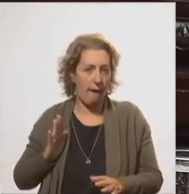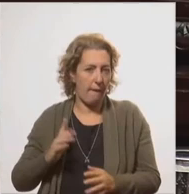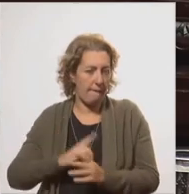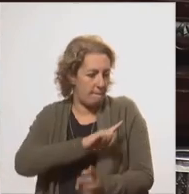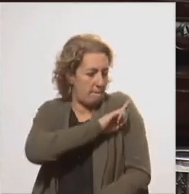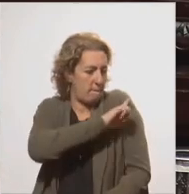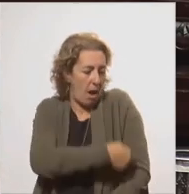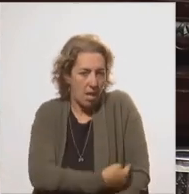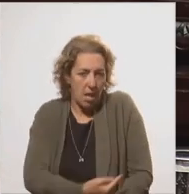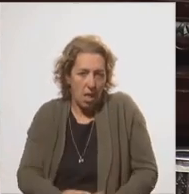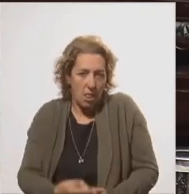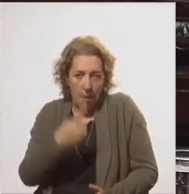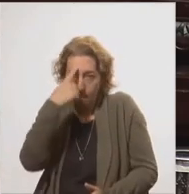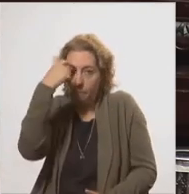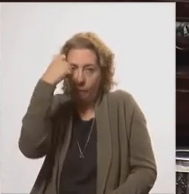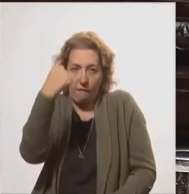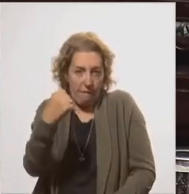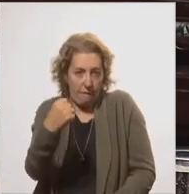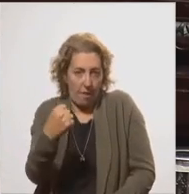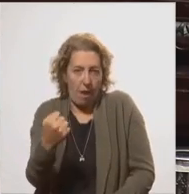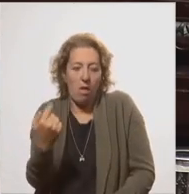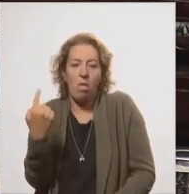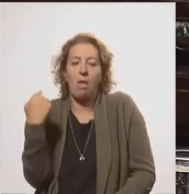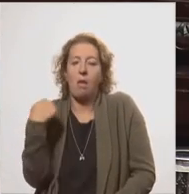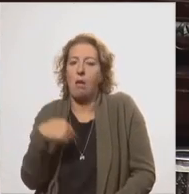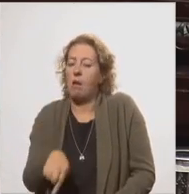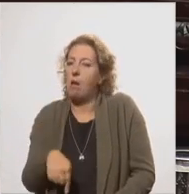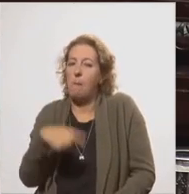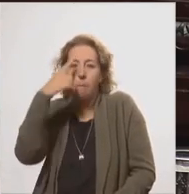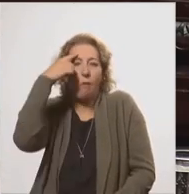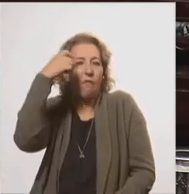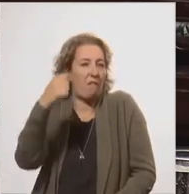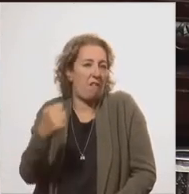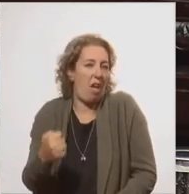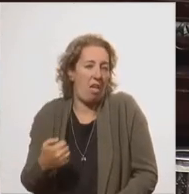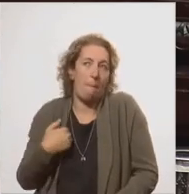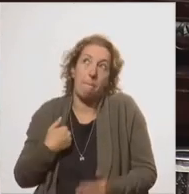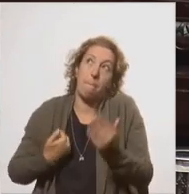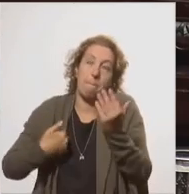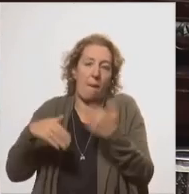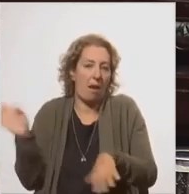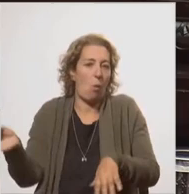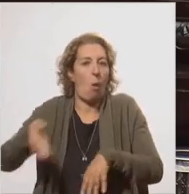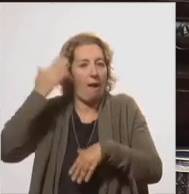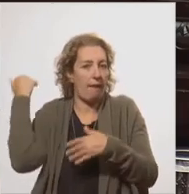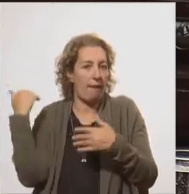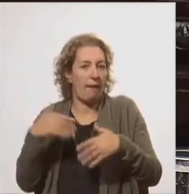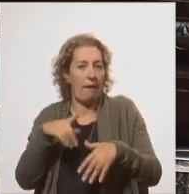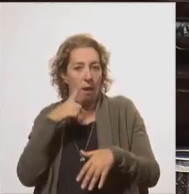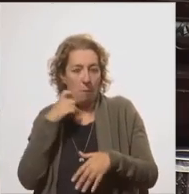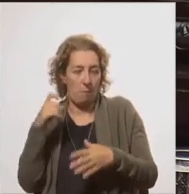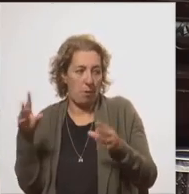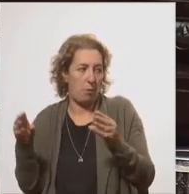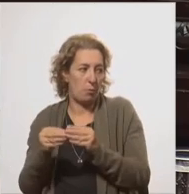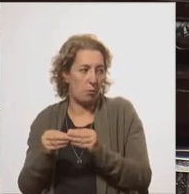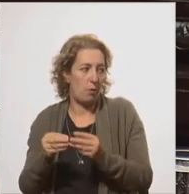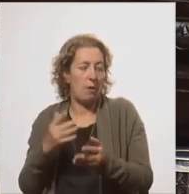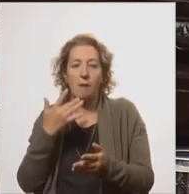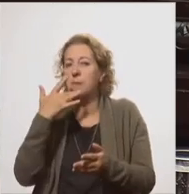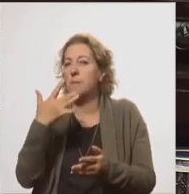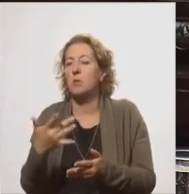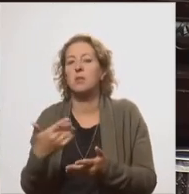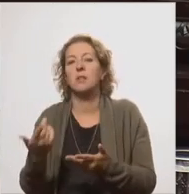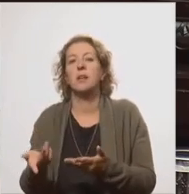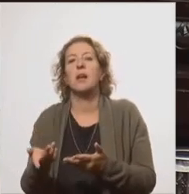valiente, porfiada, más porfiada que todos los machos juntos. Hermosa sería imaginar un mundo